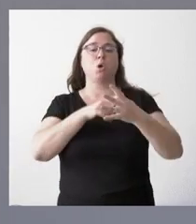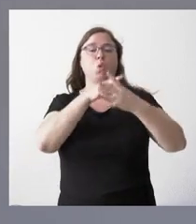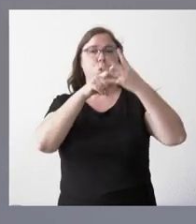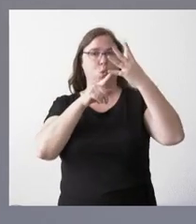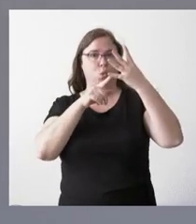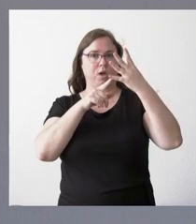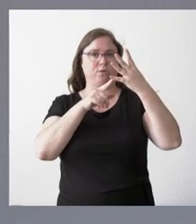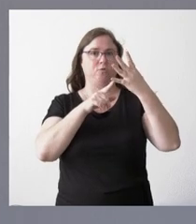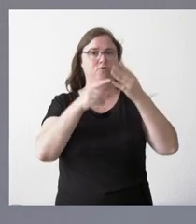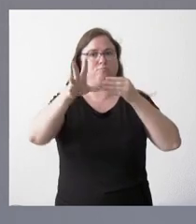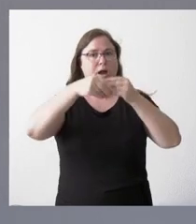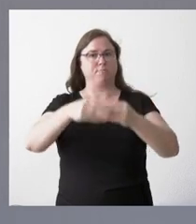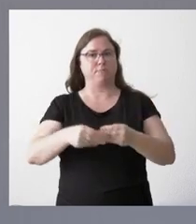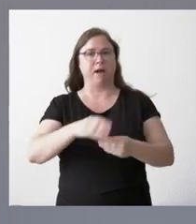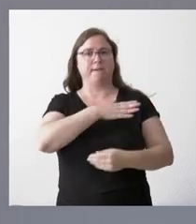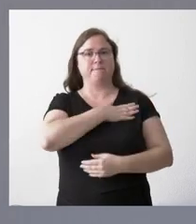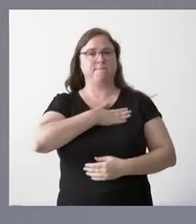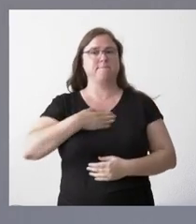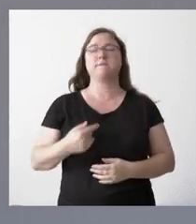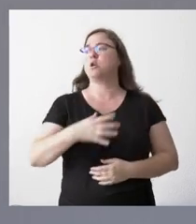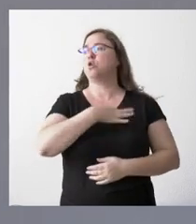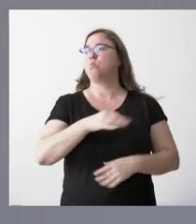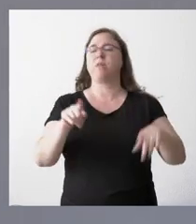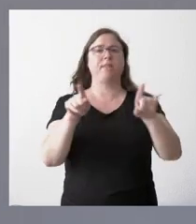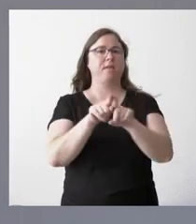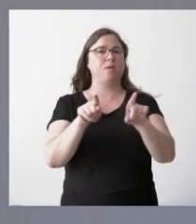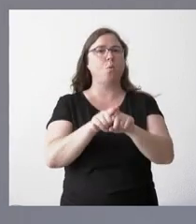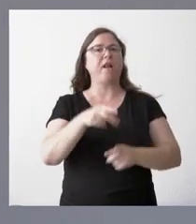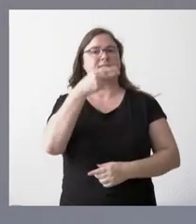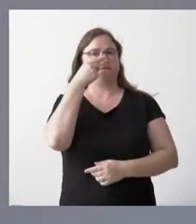asuntos adicionales que pudieran ser de interés.